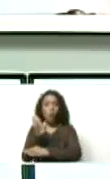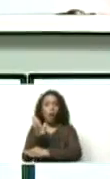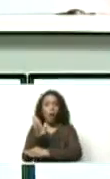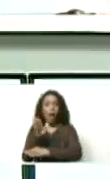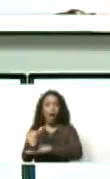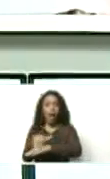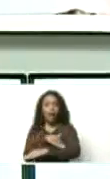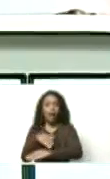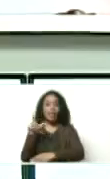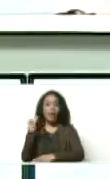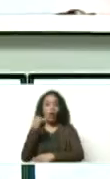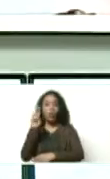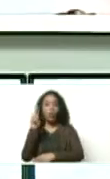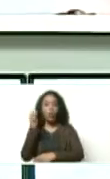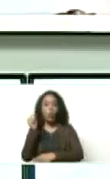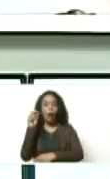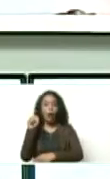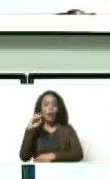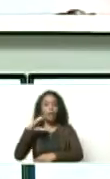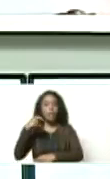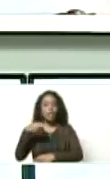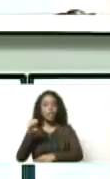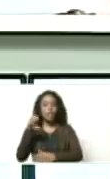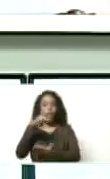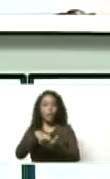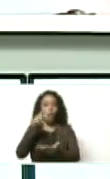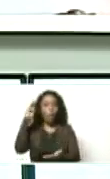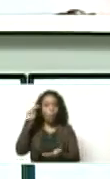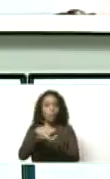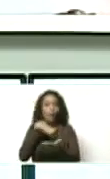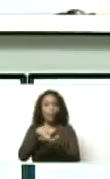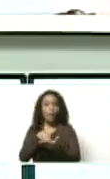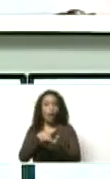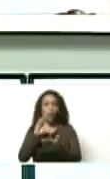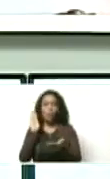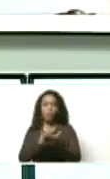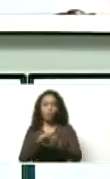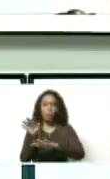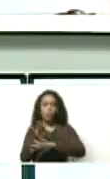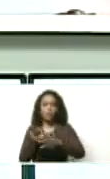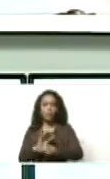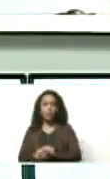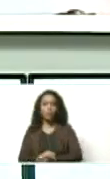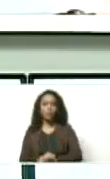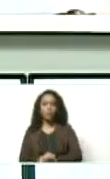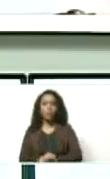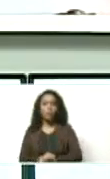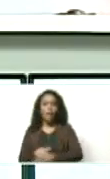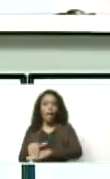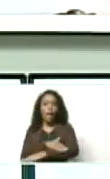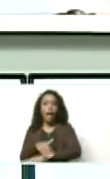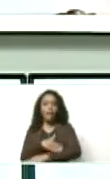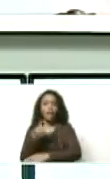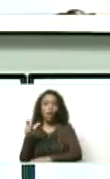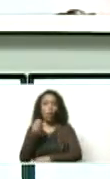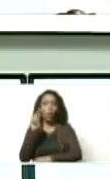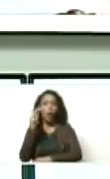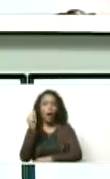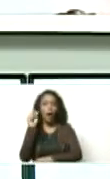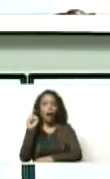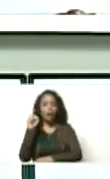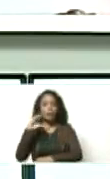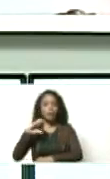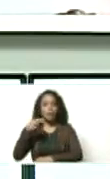Guanches, Guanches, en el estado Miranda, no me pusieron el municipio, calle Guanches en el estado